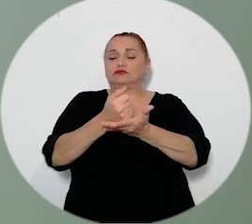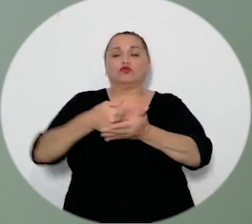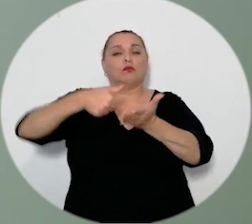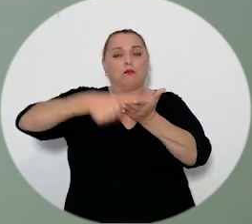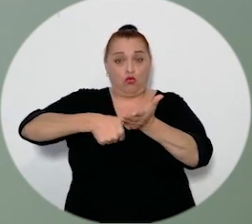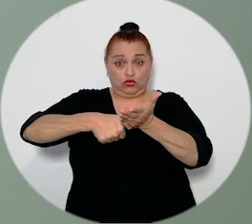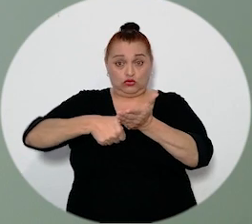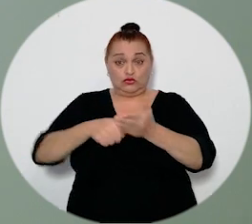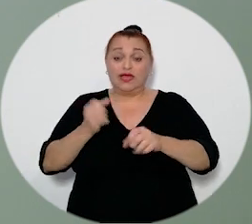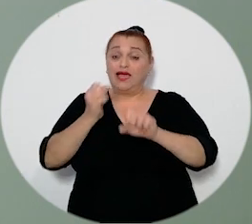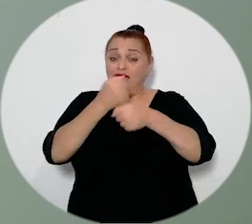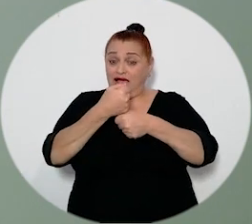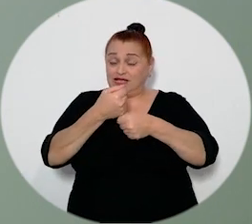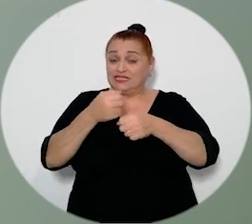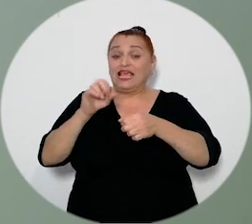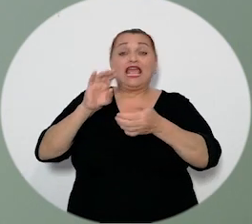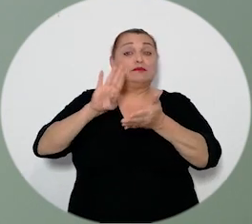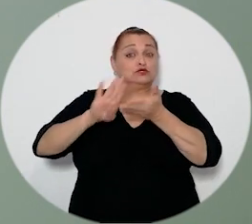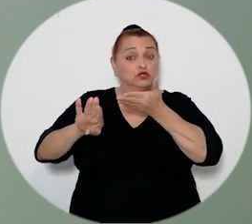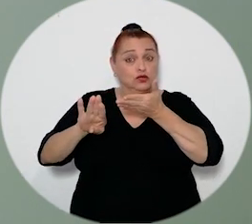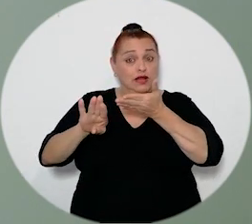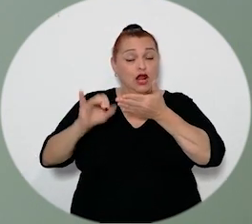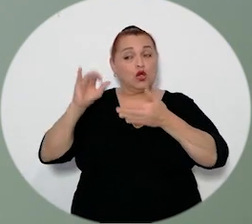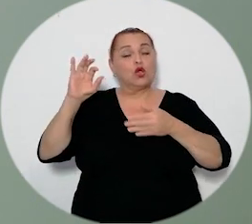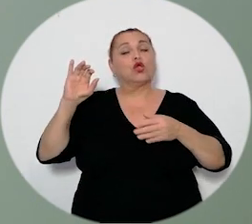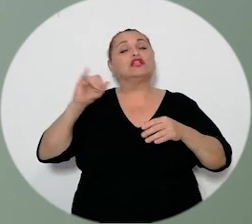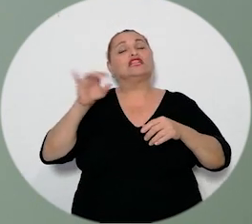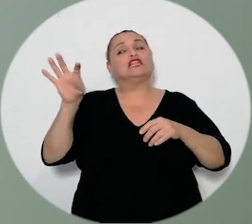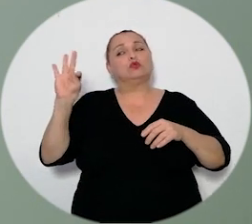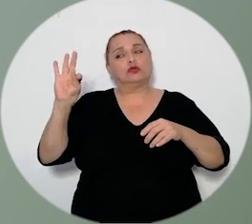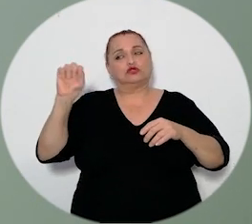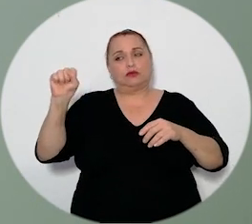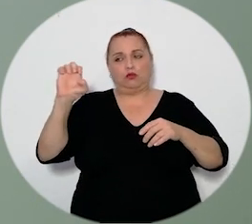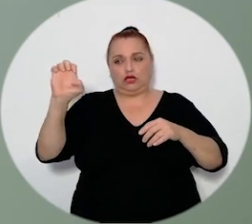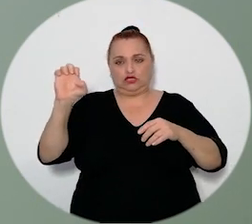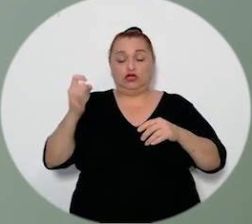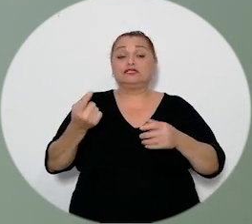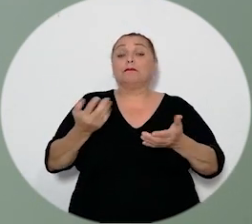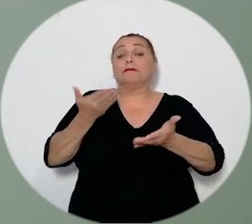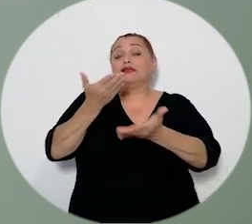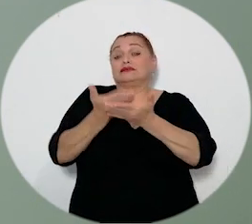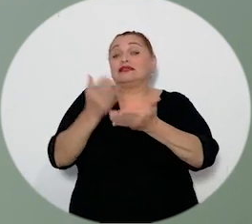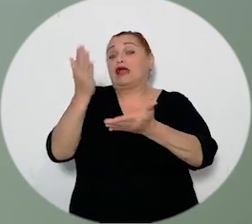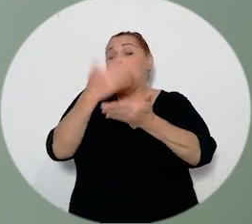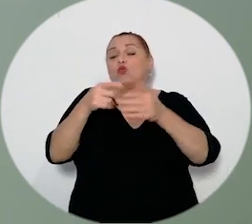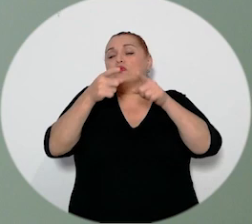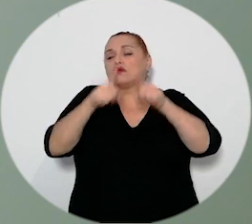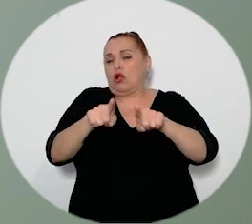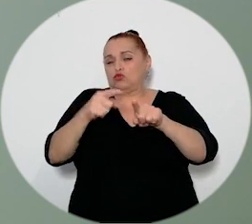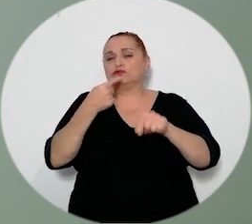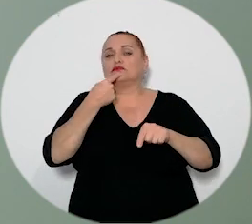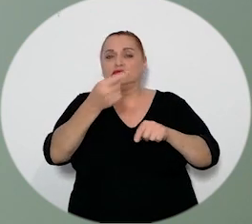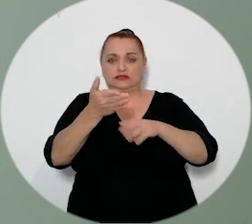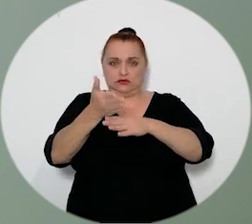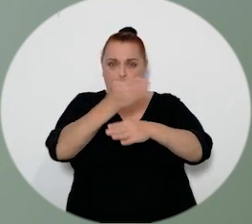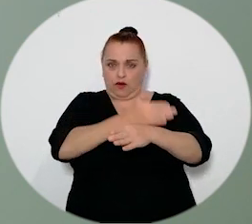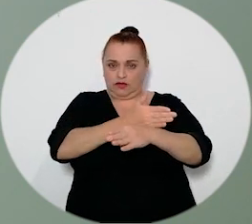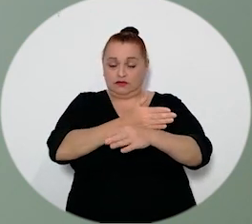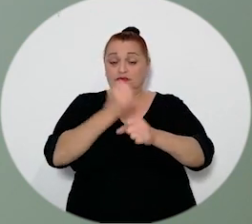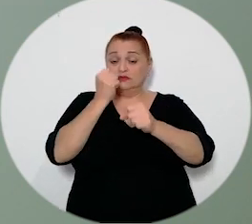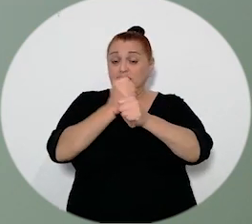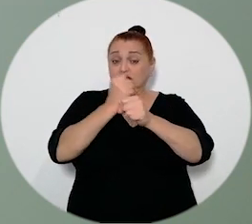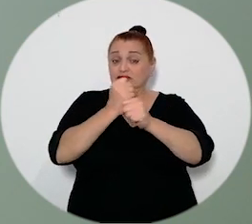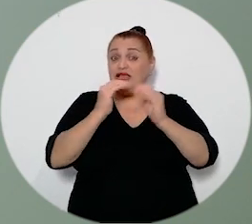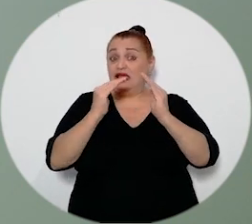votos y el que realiza excepcionalmente el Tribunal Supremo de Elecciones, cuando se presente alguna de las causales mencionadas.